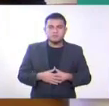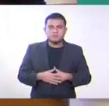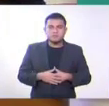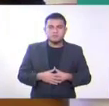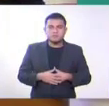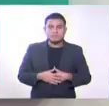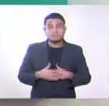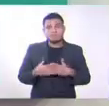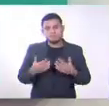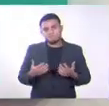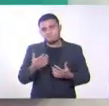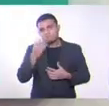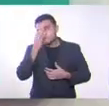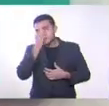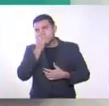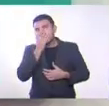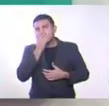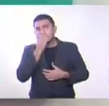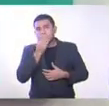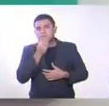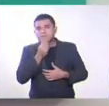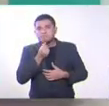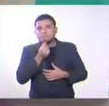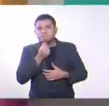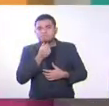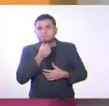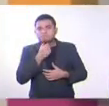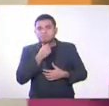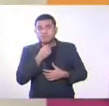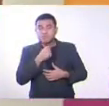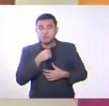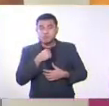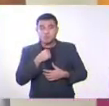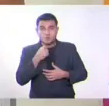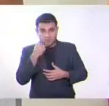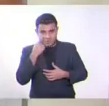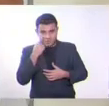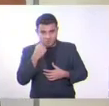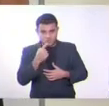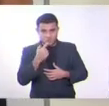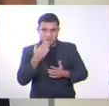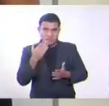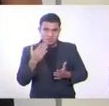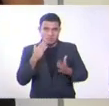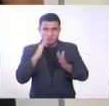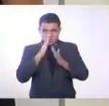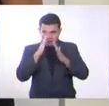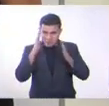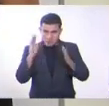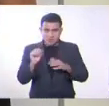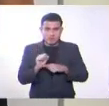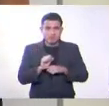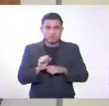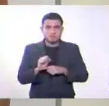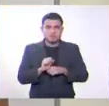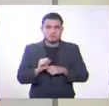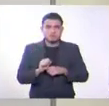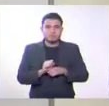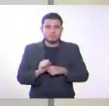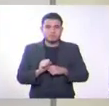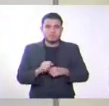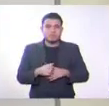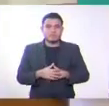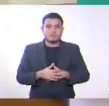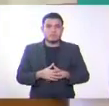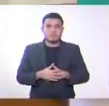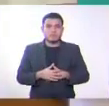Mira, yo lo que observo es que aquí tenemos como un caso general, porque tenemos, pues, para